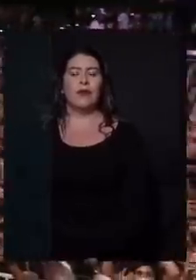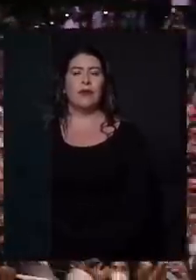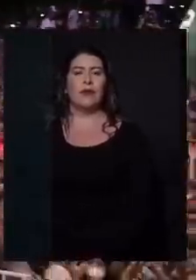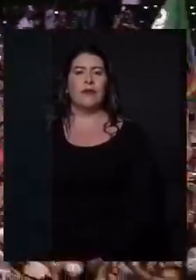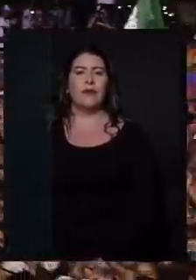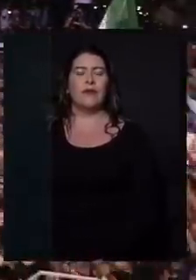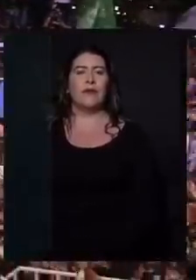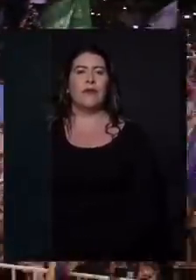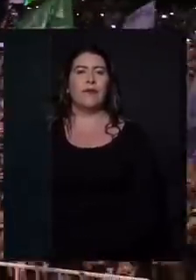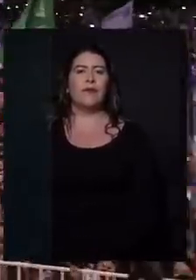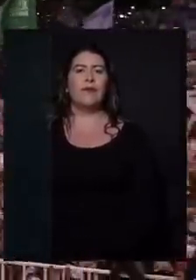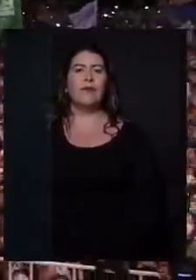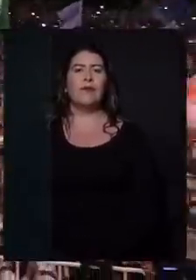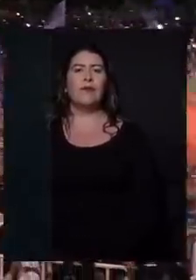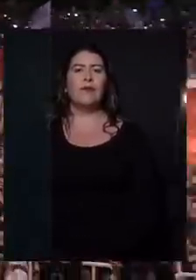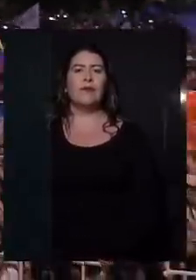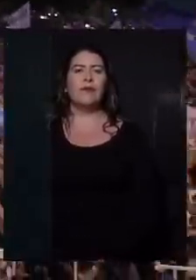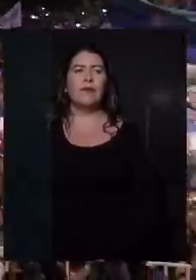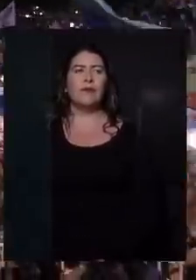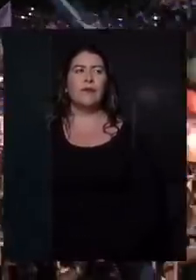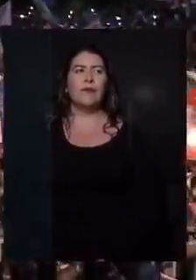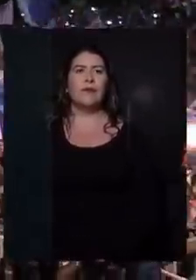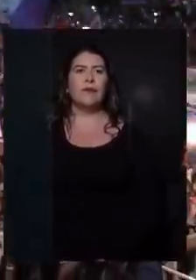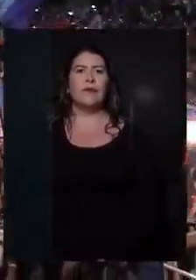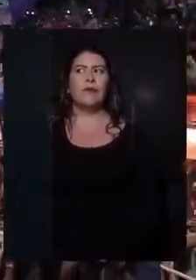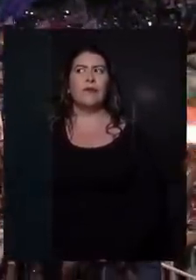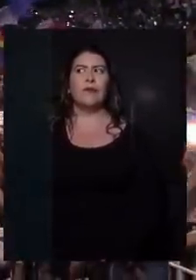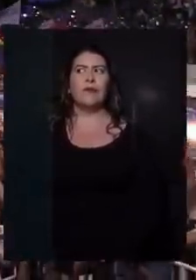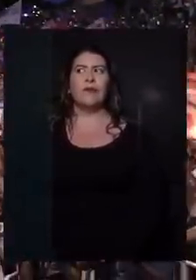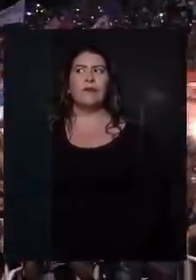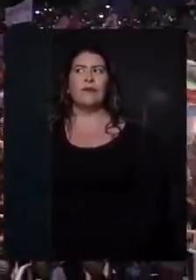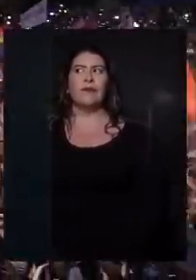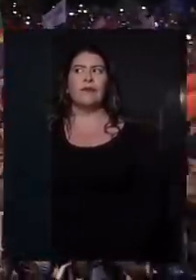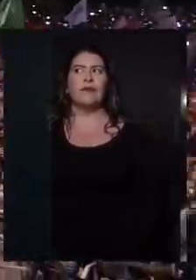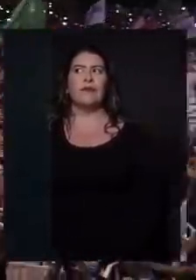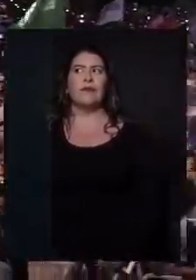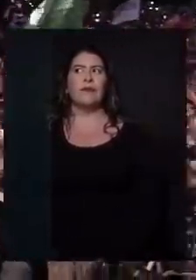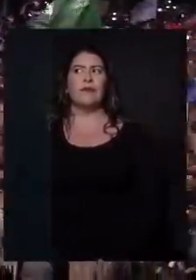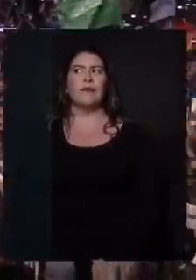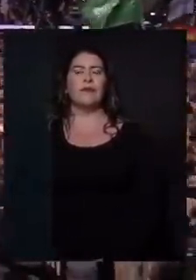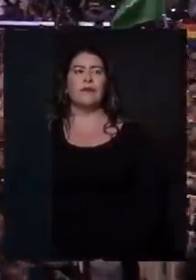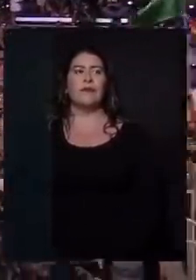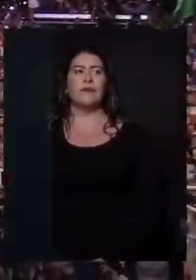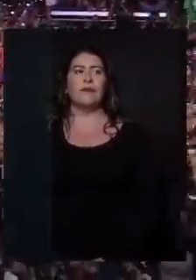para la América Latina y para el mundo.